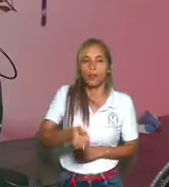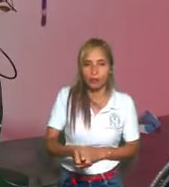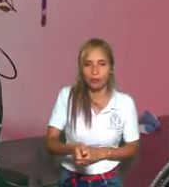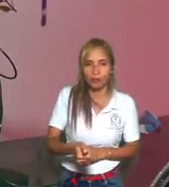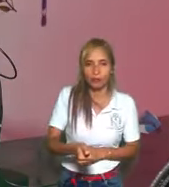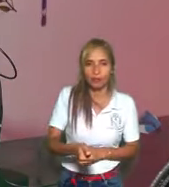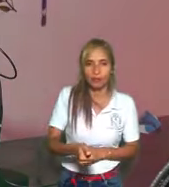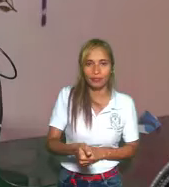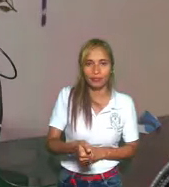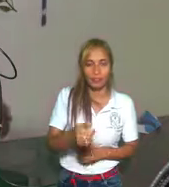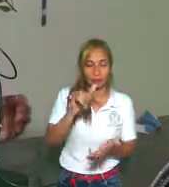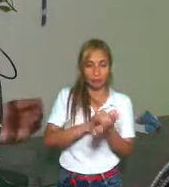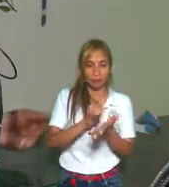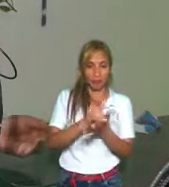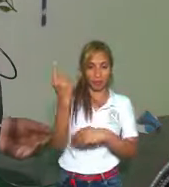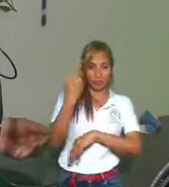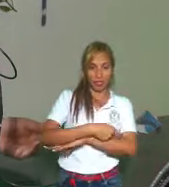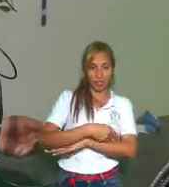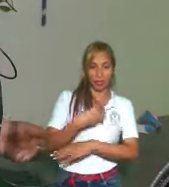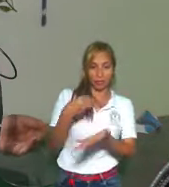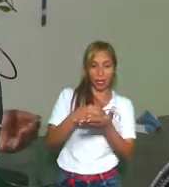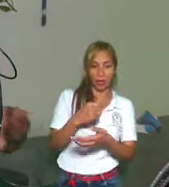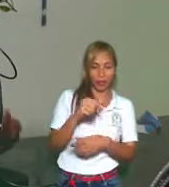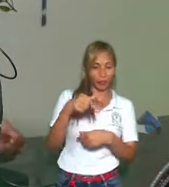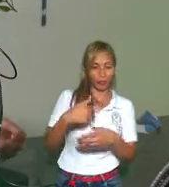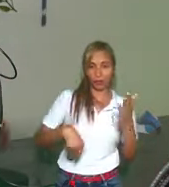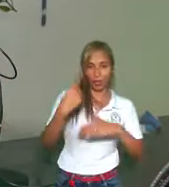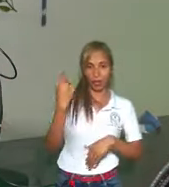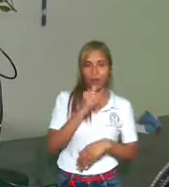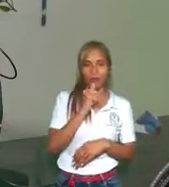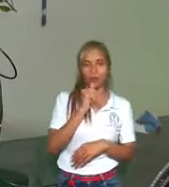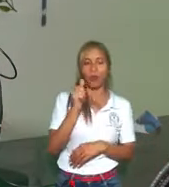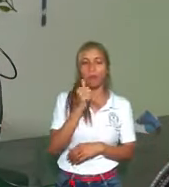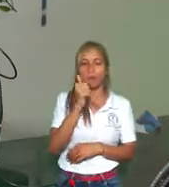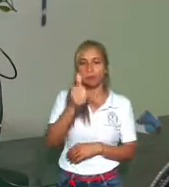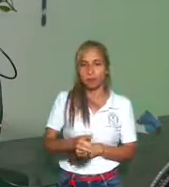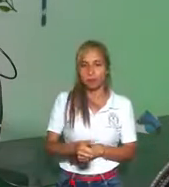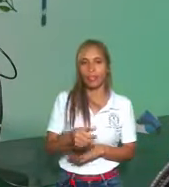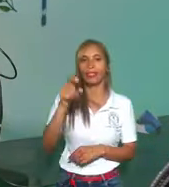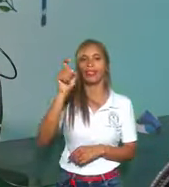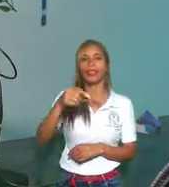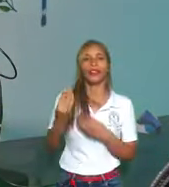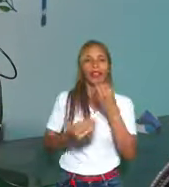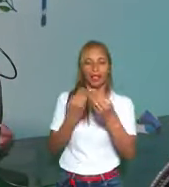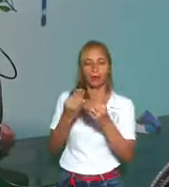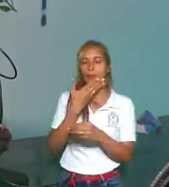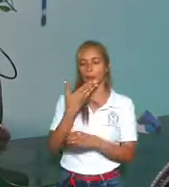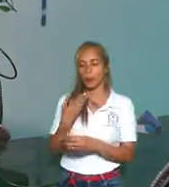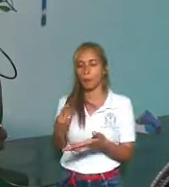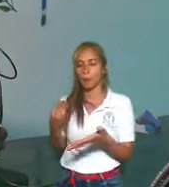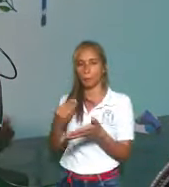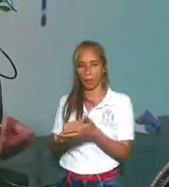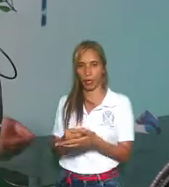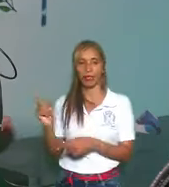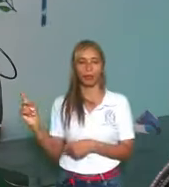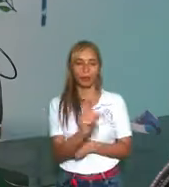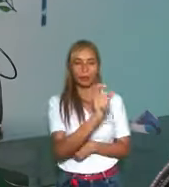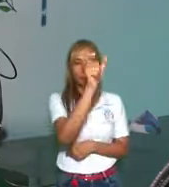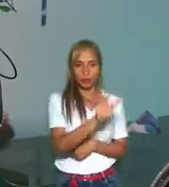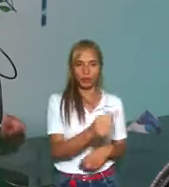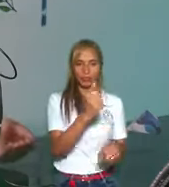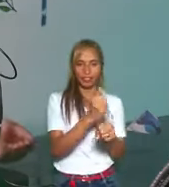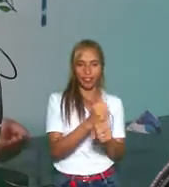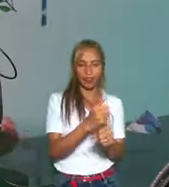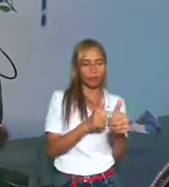que realicen el pago y pasen donde un asesor y le soliciten la reinstalación del servicio. Lo mismo, si van a realizar el pago